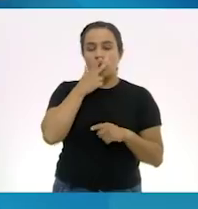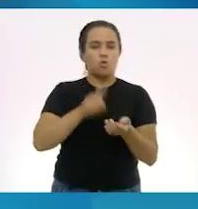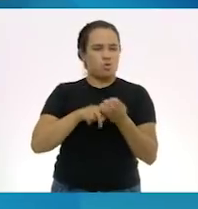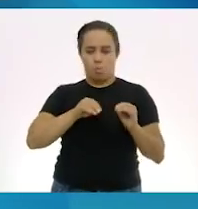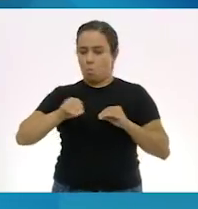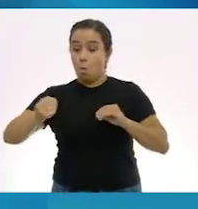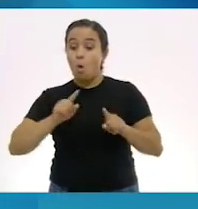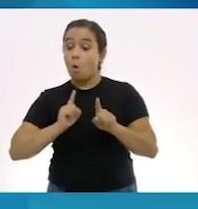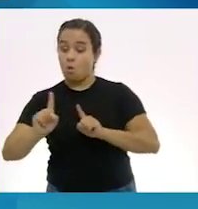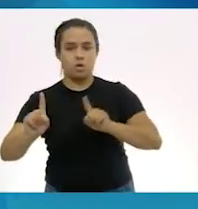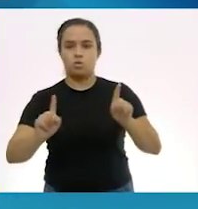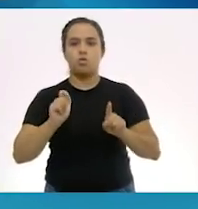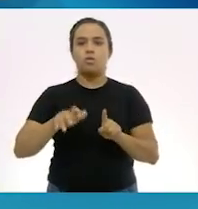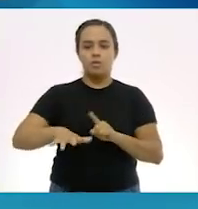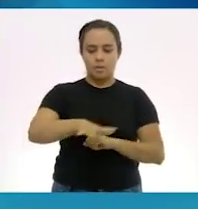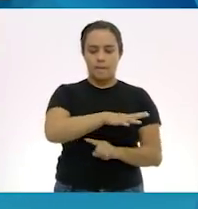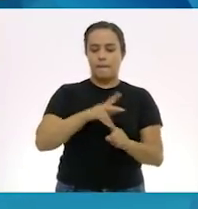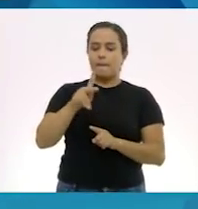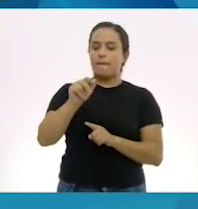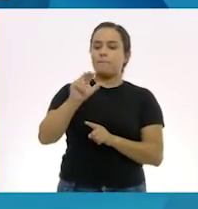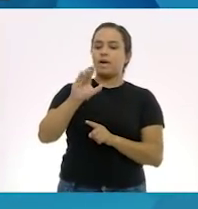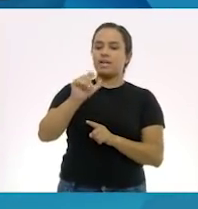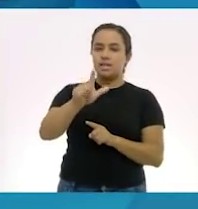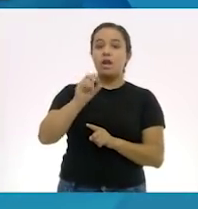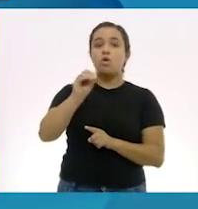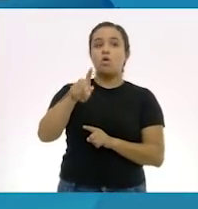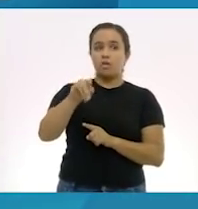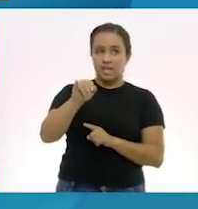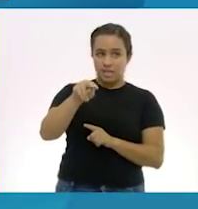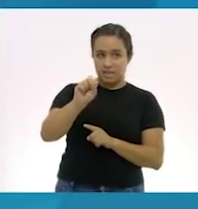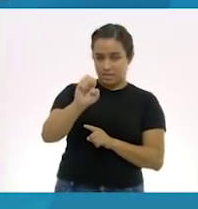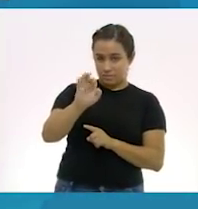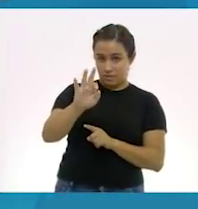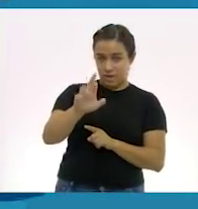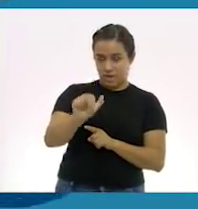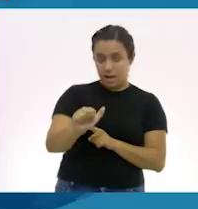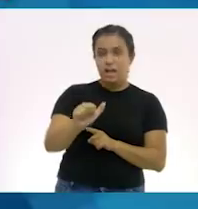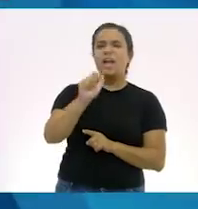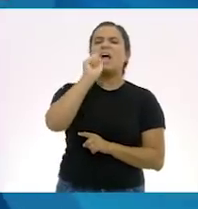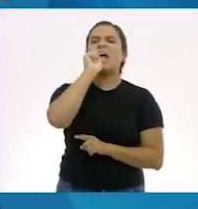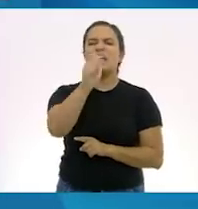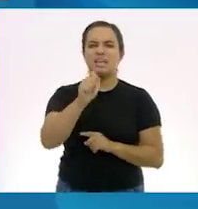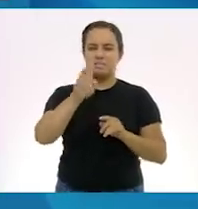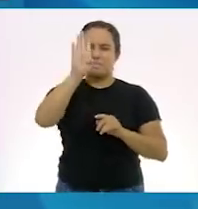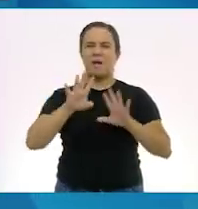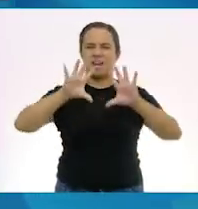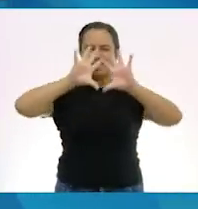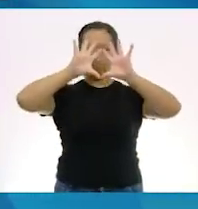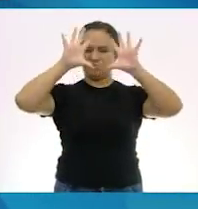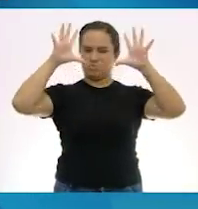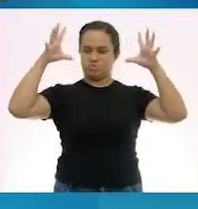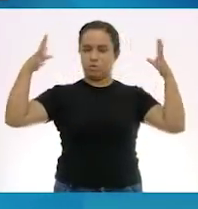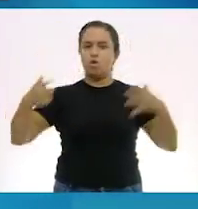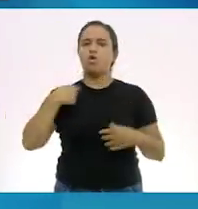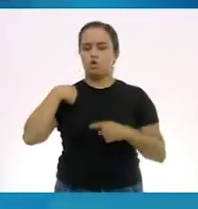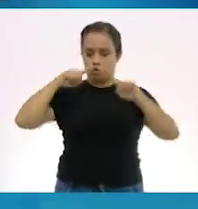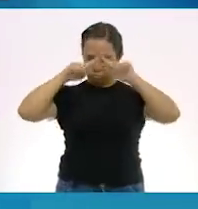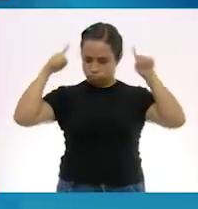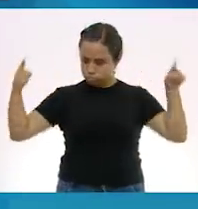significa. Bueno, pues la palabra kinesfera quiere decir que es nuestro espacio que se encuentra a nuestro